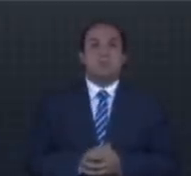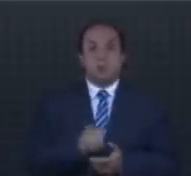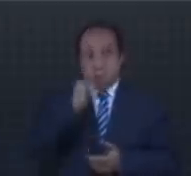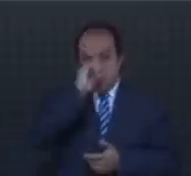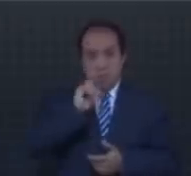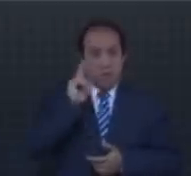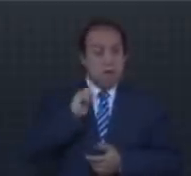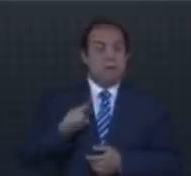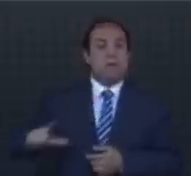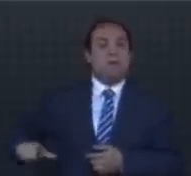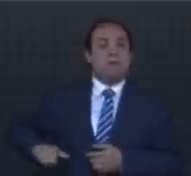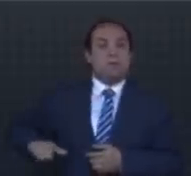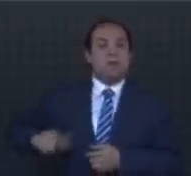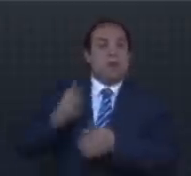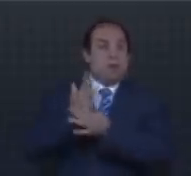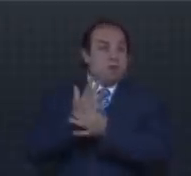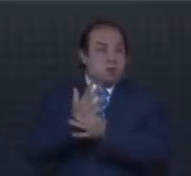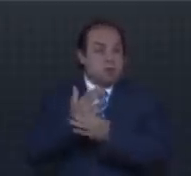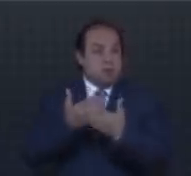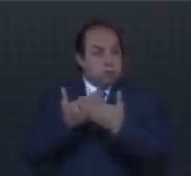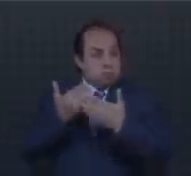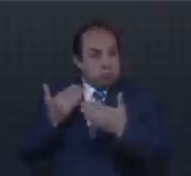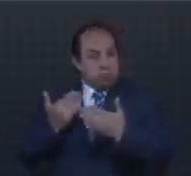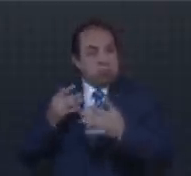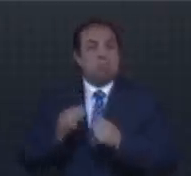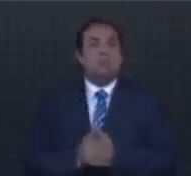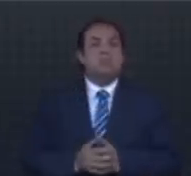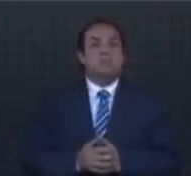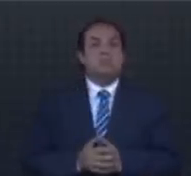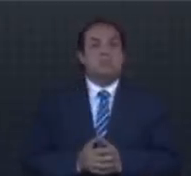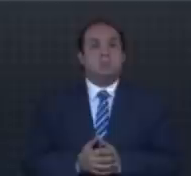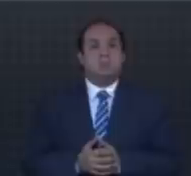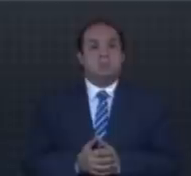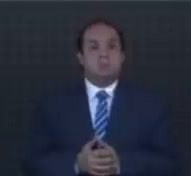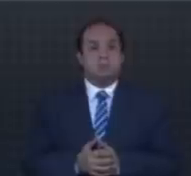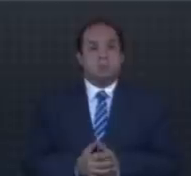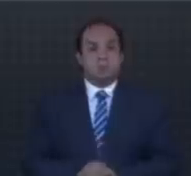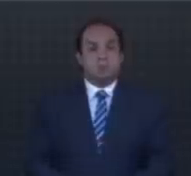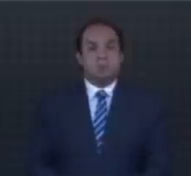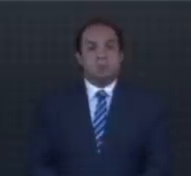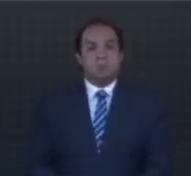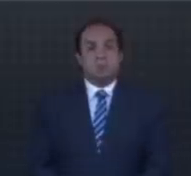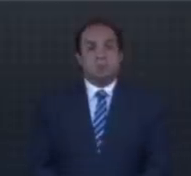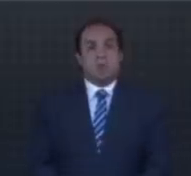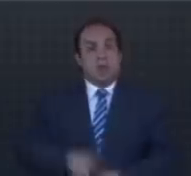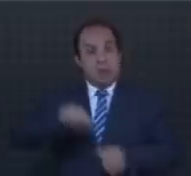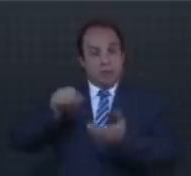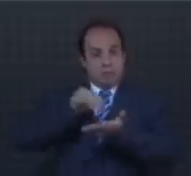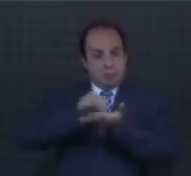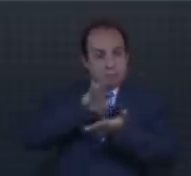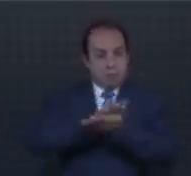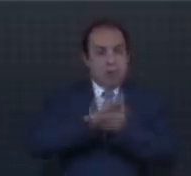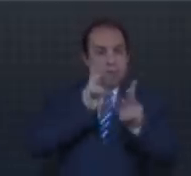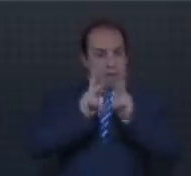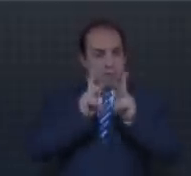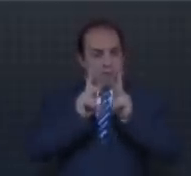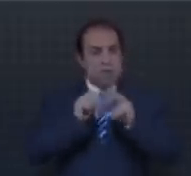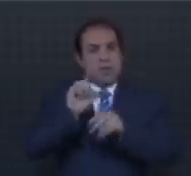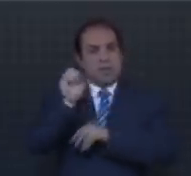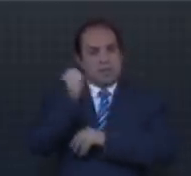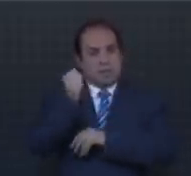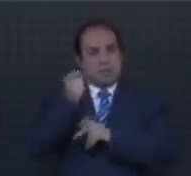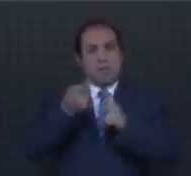gobierno señaló desde un momento anticipado que los citaría para platicar a partir del mes de